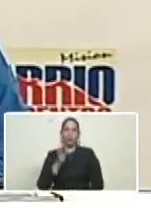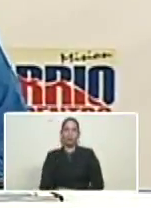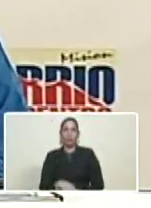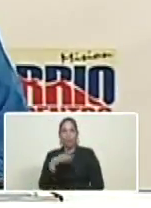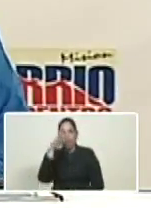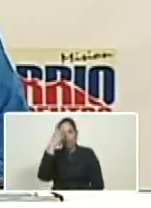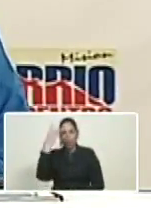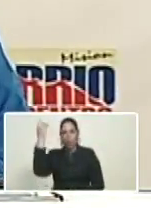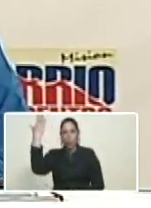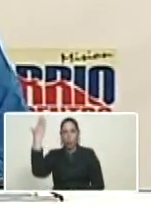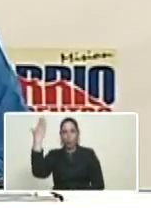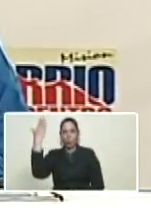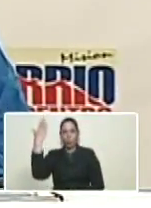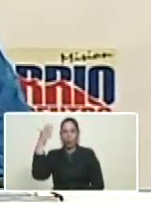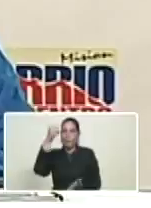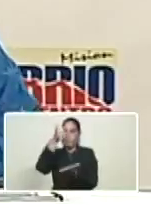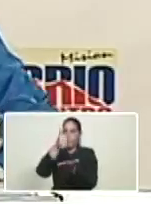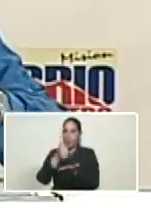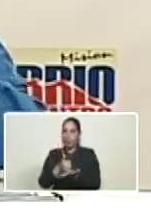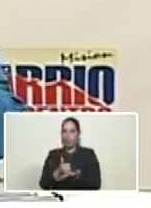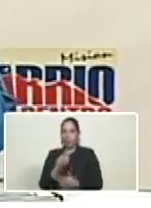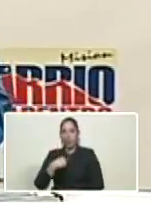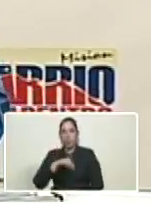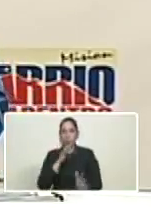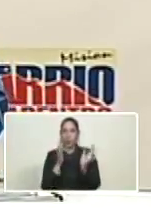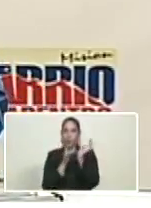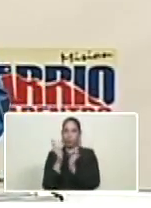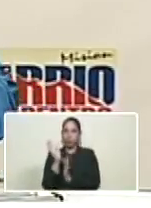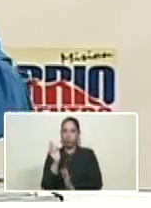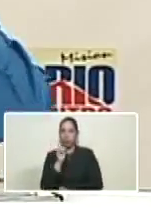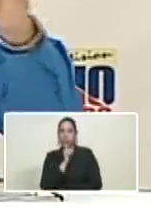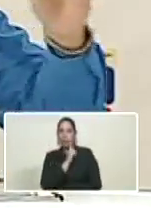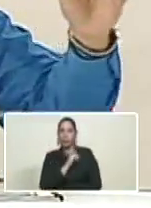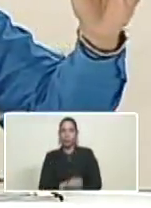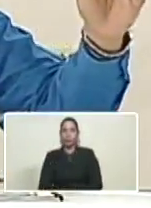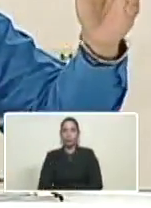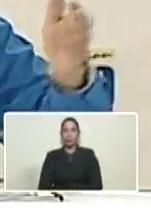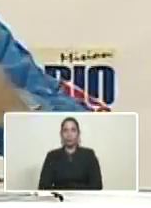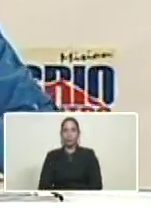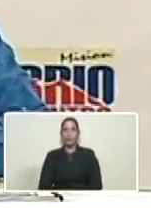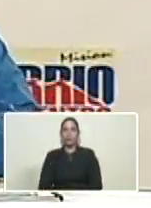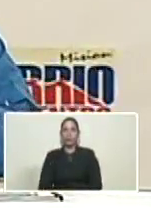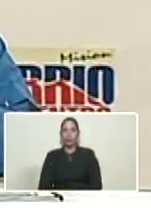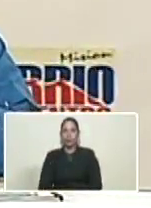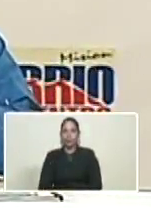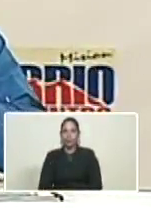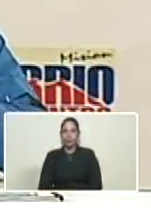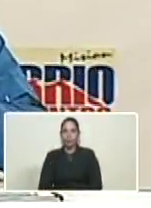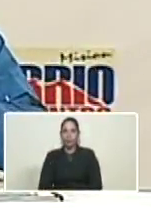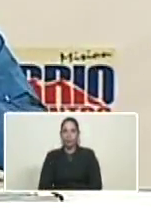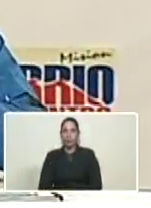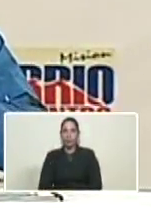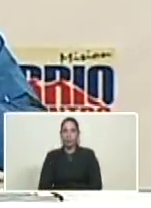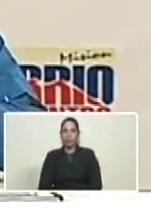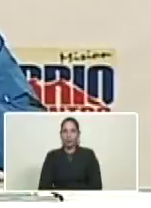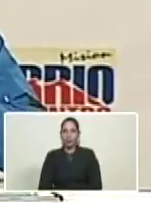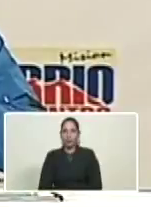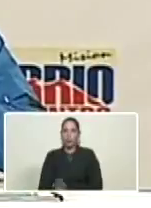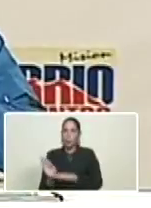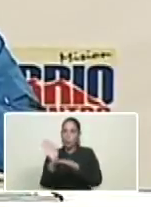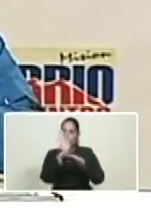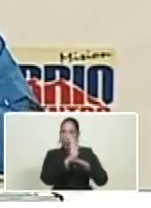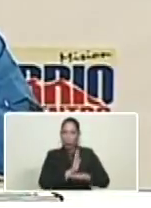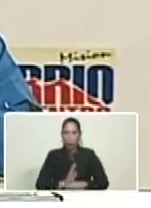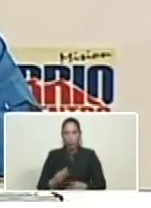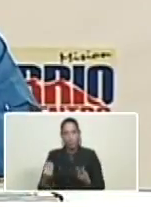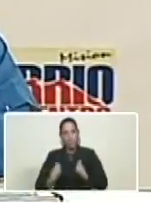Amén. Y nuestro Señor Jesucristo tiende sus manos para proteger la vida